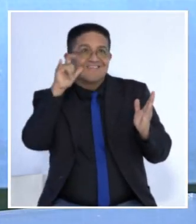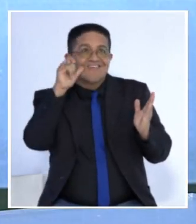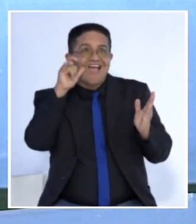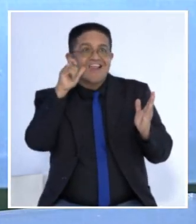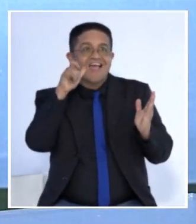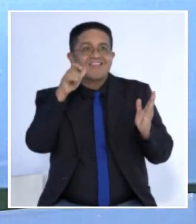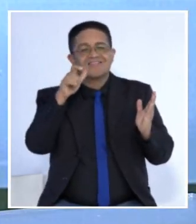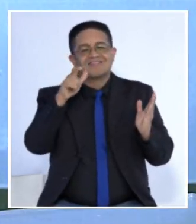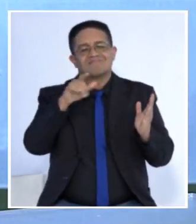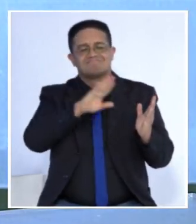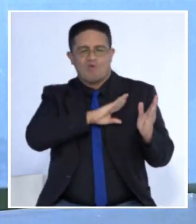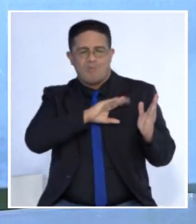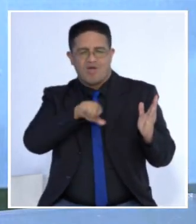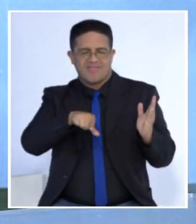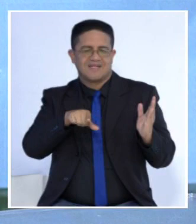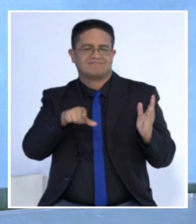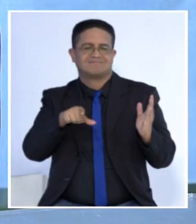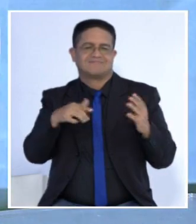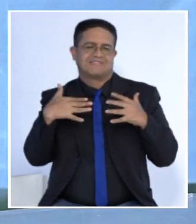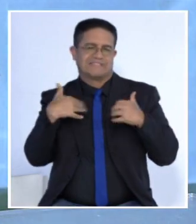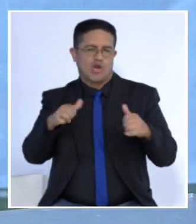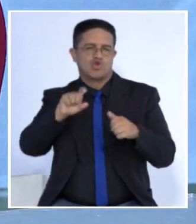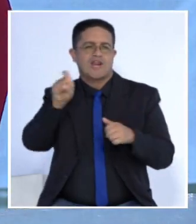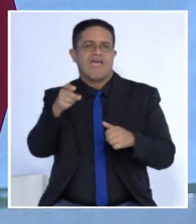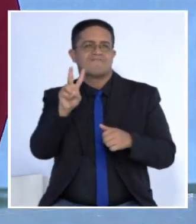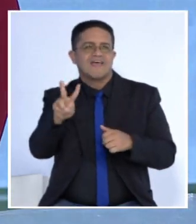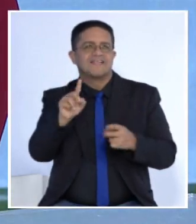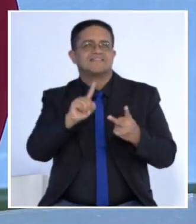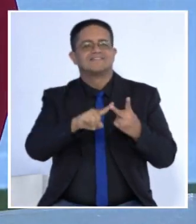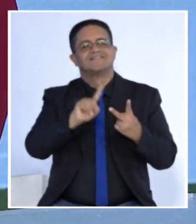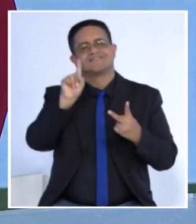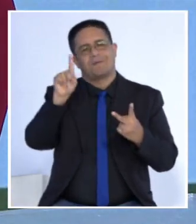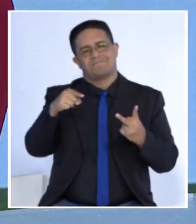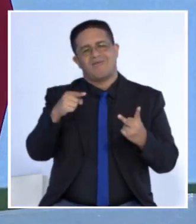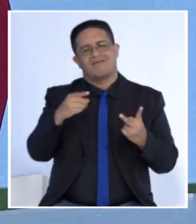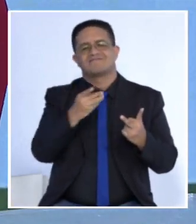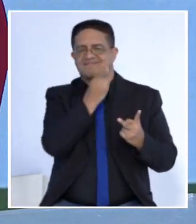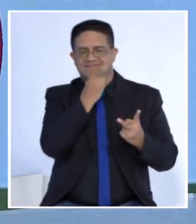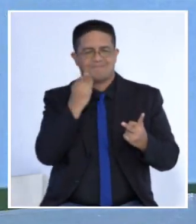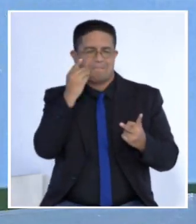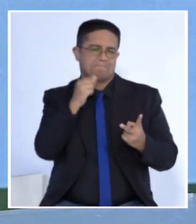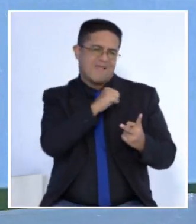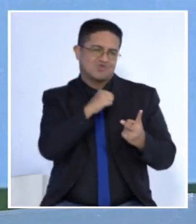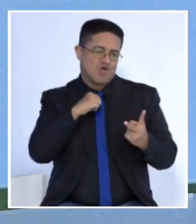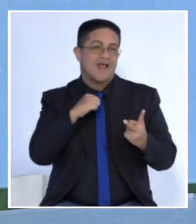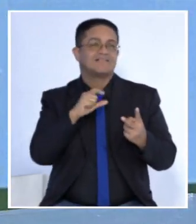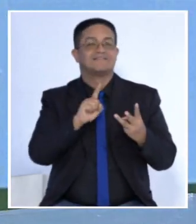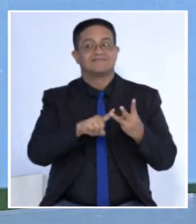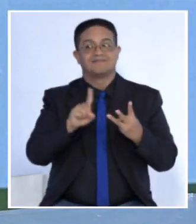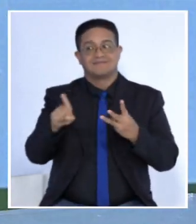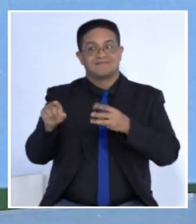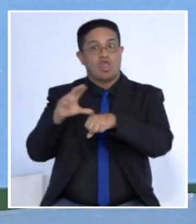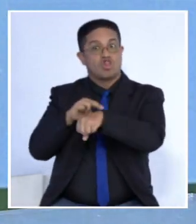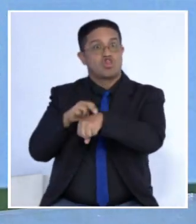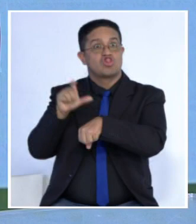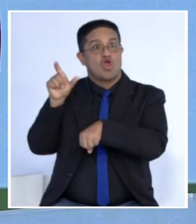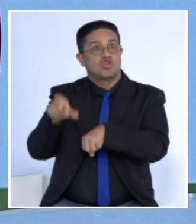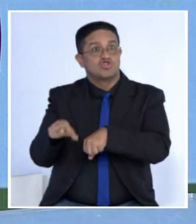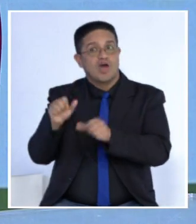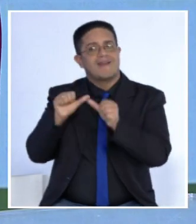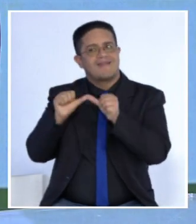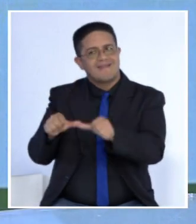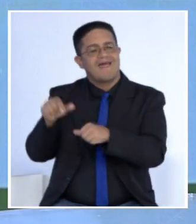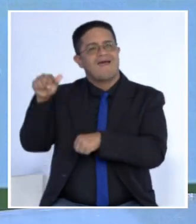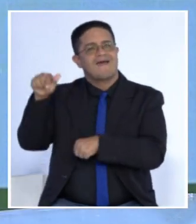de @salud_gb, por acá, por la cuenta @DanielaJSalas. Y la doctora Francesca Almonte nos sigue acompañando.